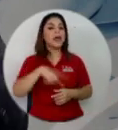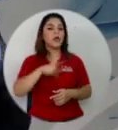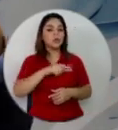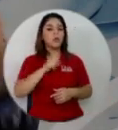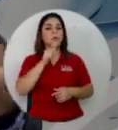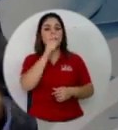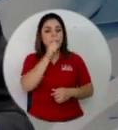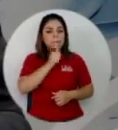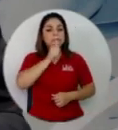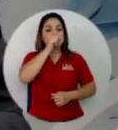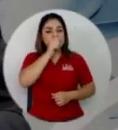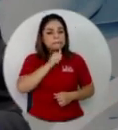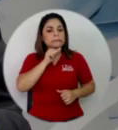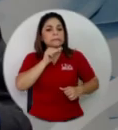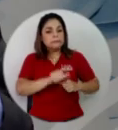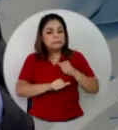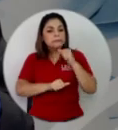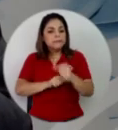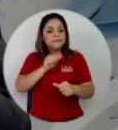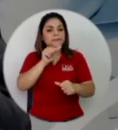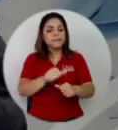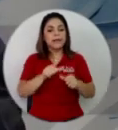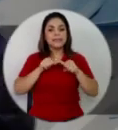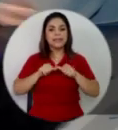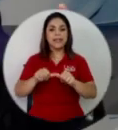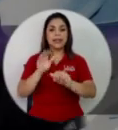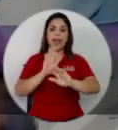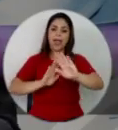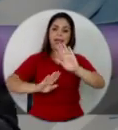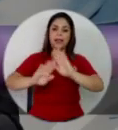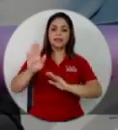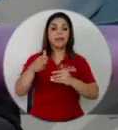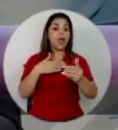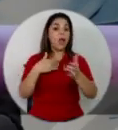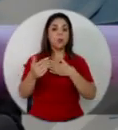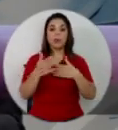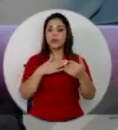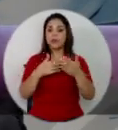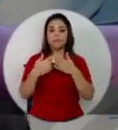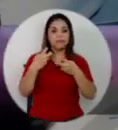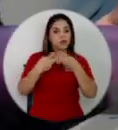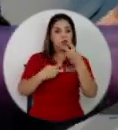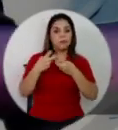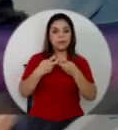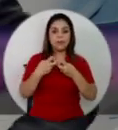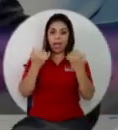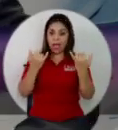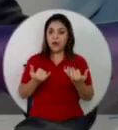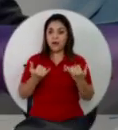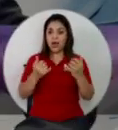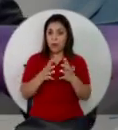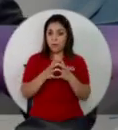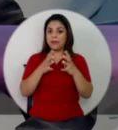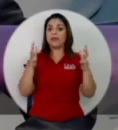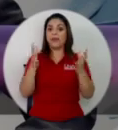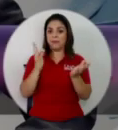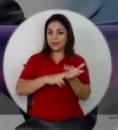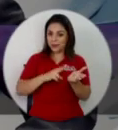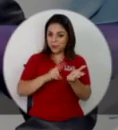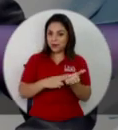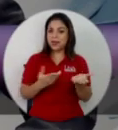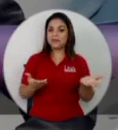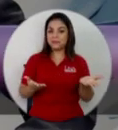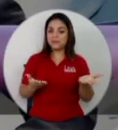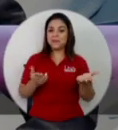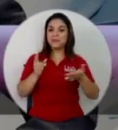mucha resiliencia mostrada por las universidades para poder continuar adelante en medio de la adversidad. Ha aumentado incluso la matrícula en las universidades públicas